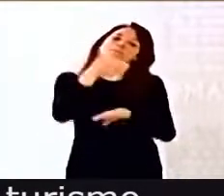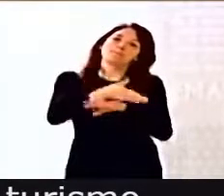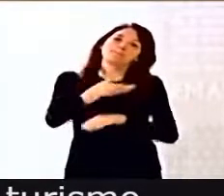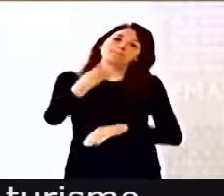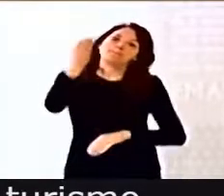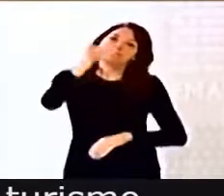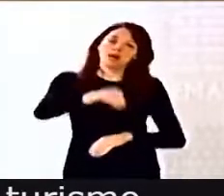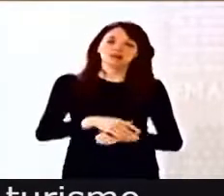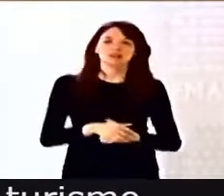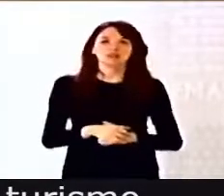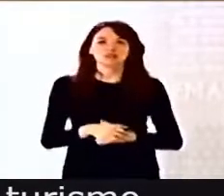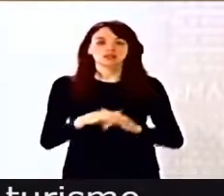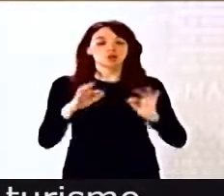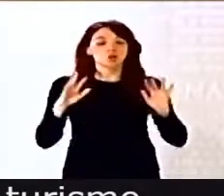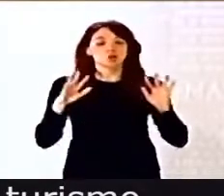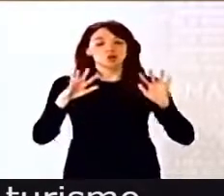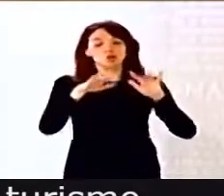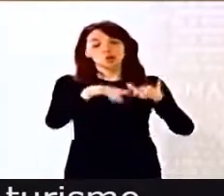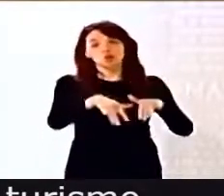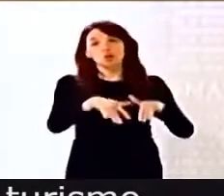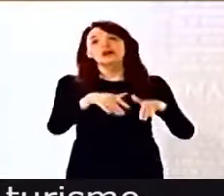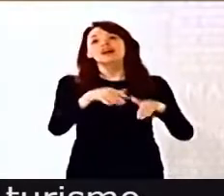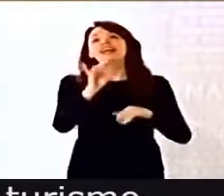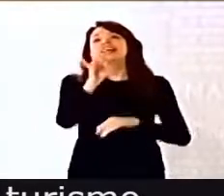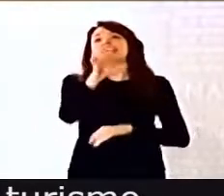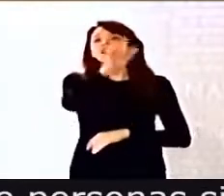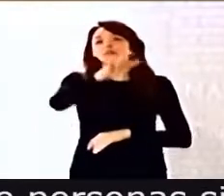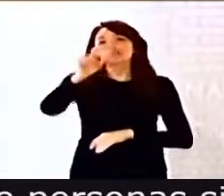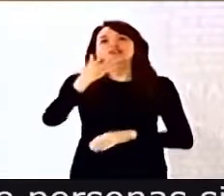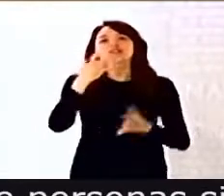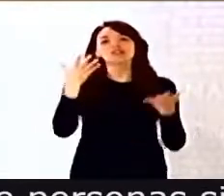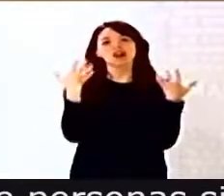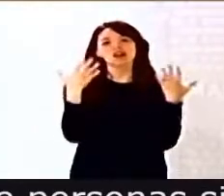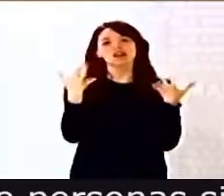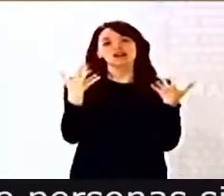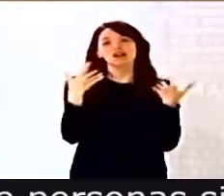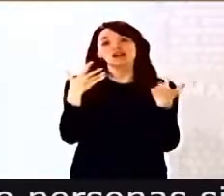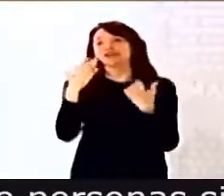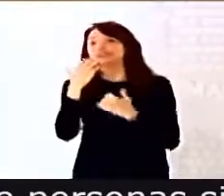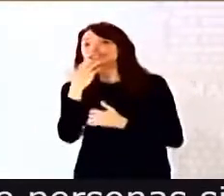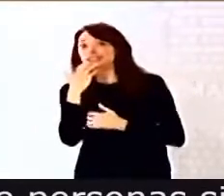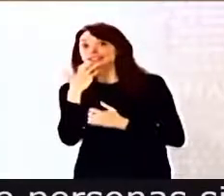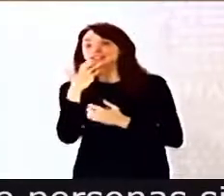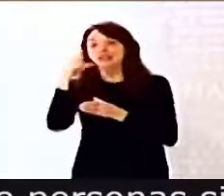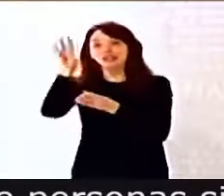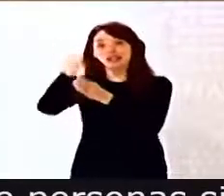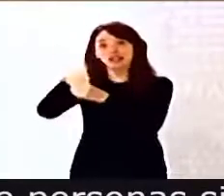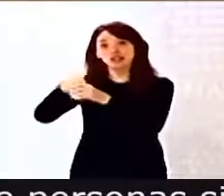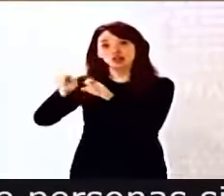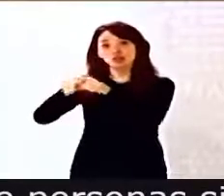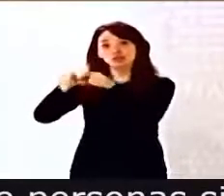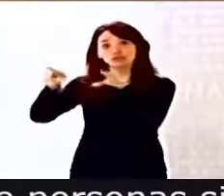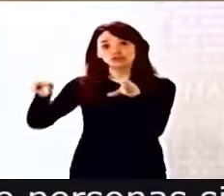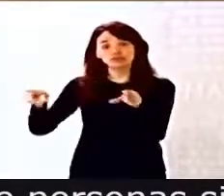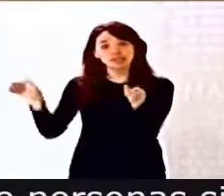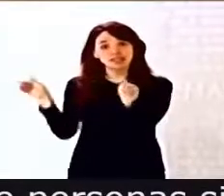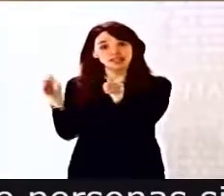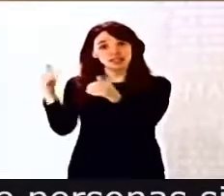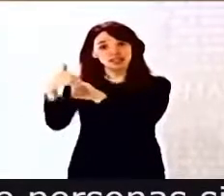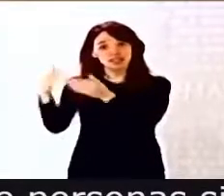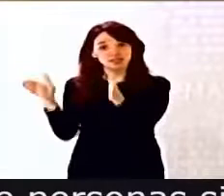15 personas si es al aire libre, 10 personas si es en lugares